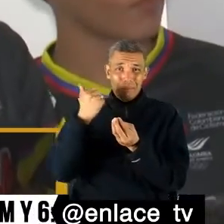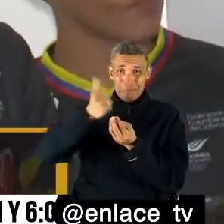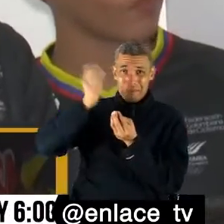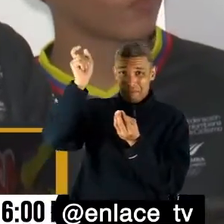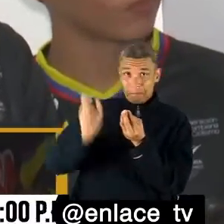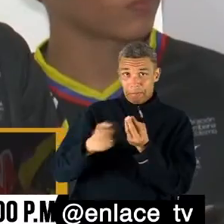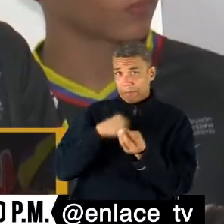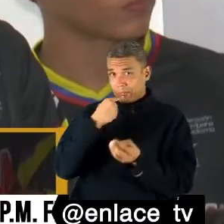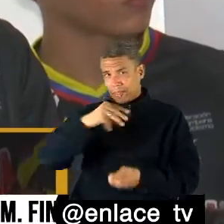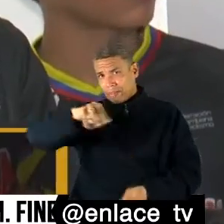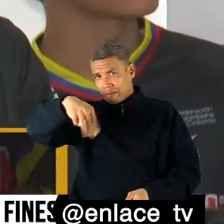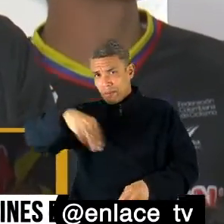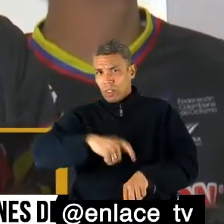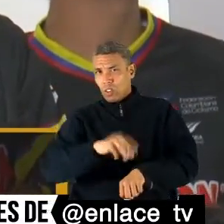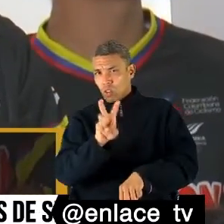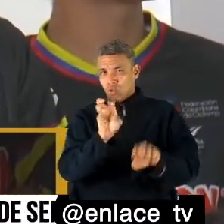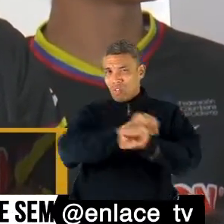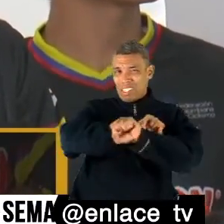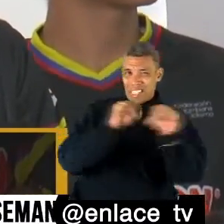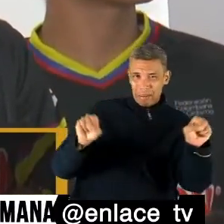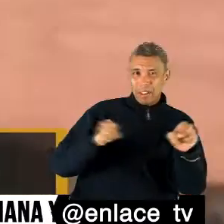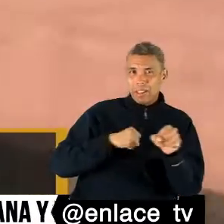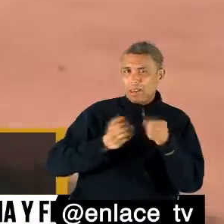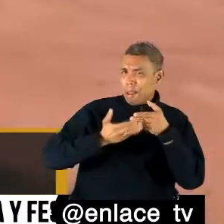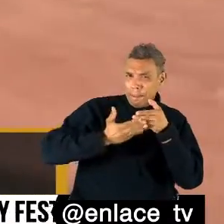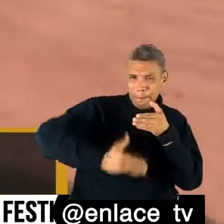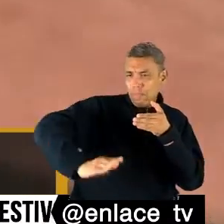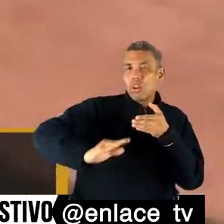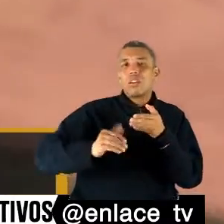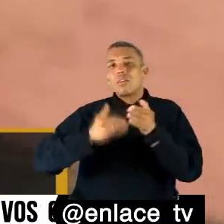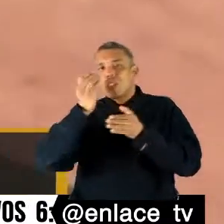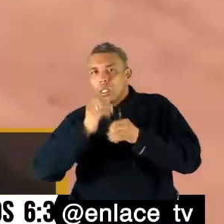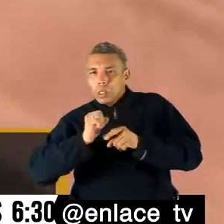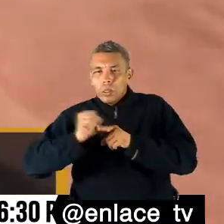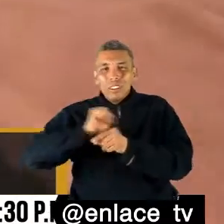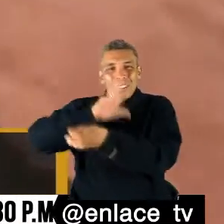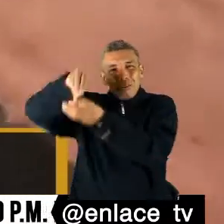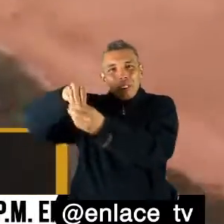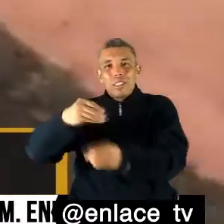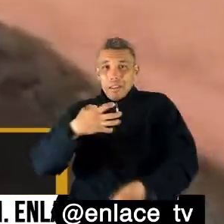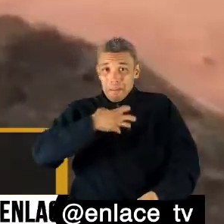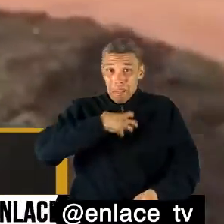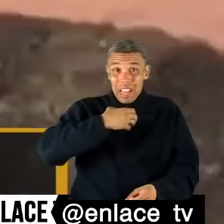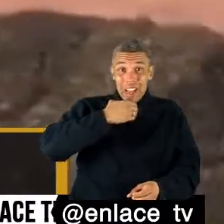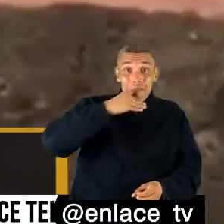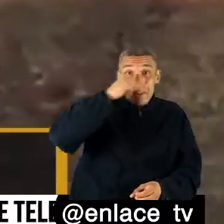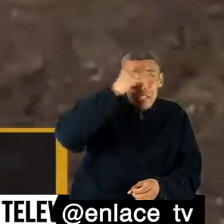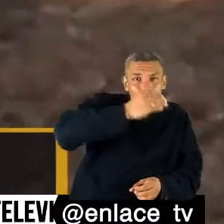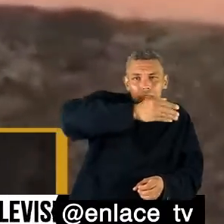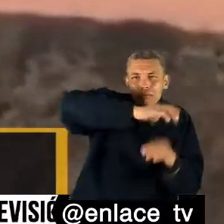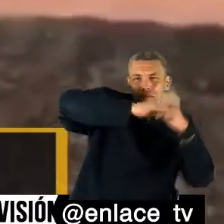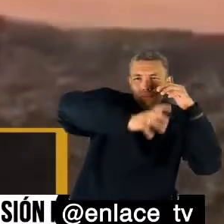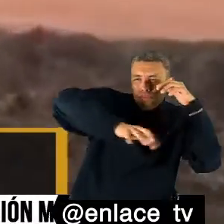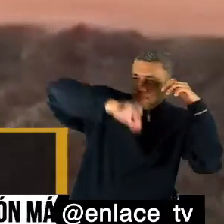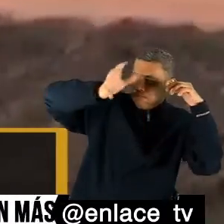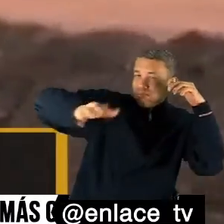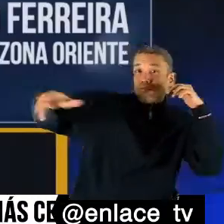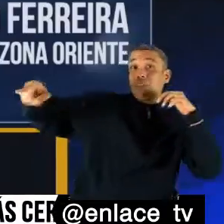que el miércoles desde las 8 de la mañana, pilotos barranqueños competirán en la recién entregada pista nacional donde se desarrollarán